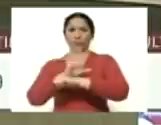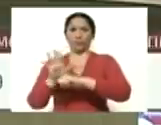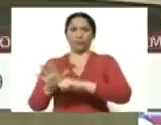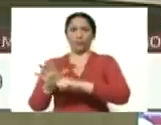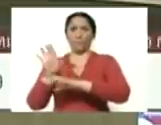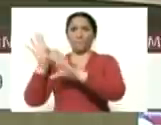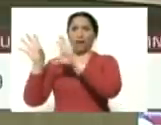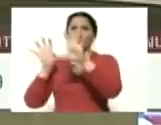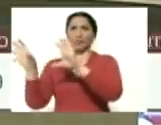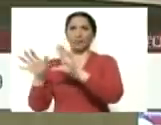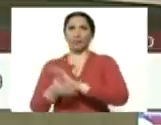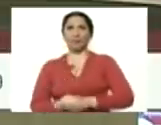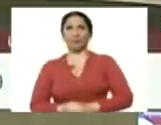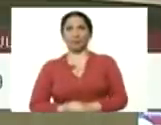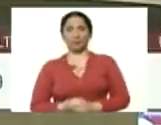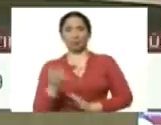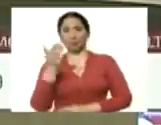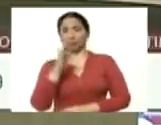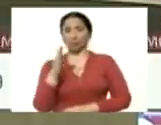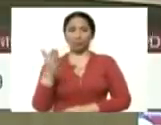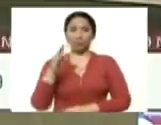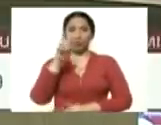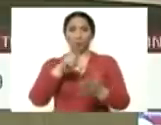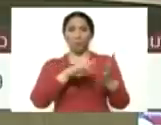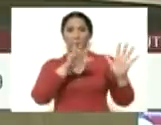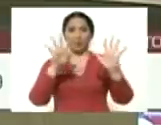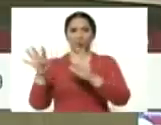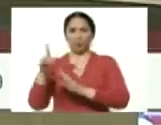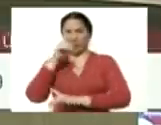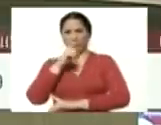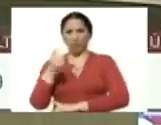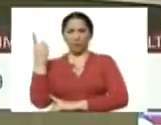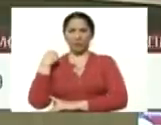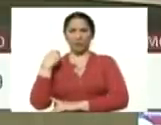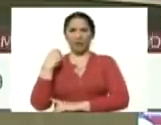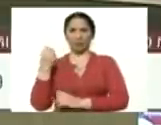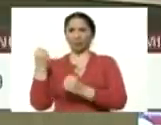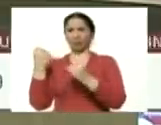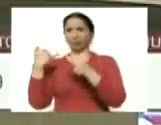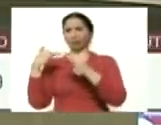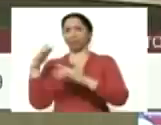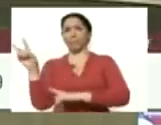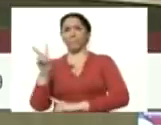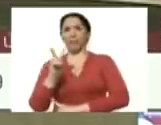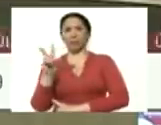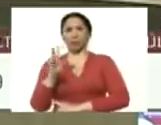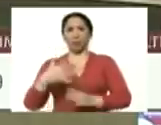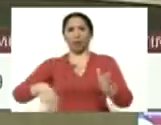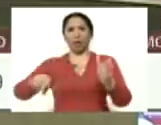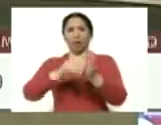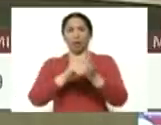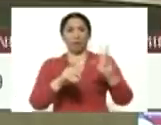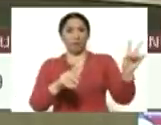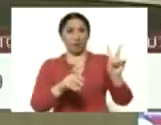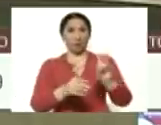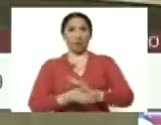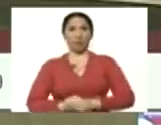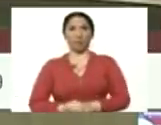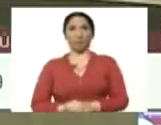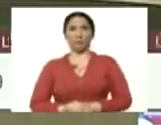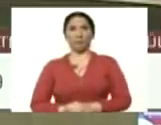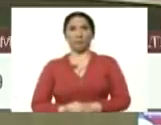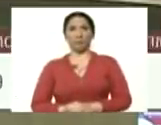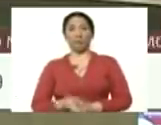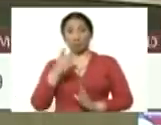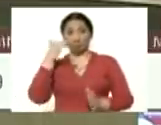acogida. Desde mediados de 2019, miles de venezolanos y venezolanas han regresado. Es de hacer